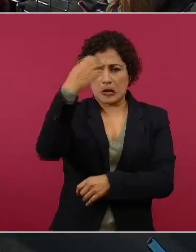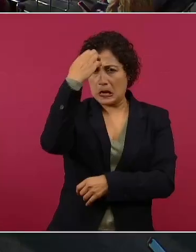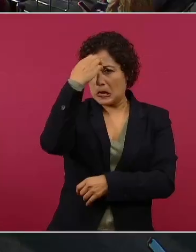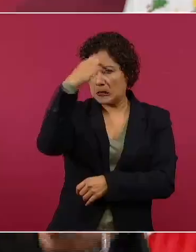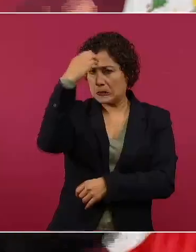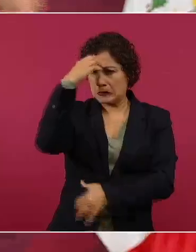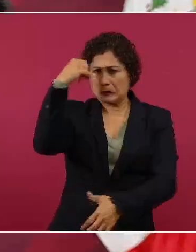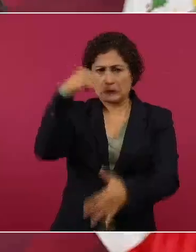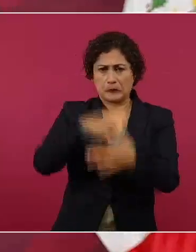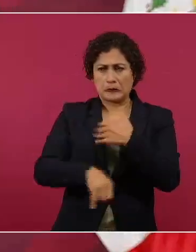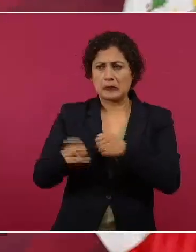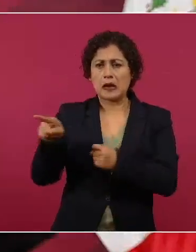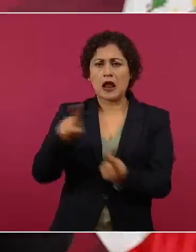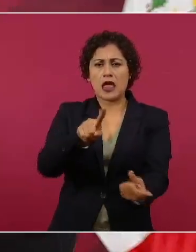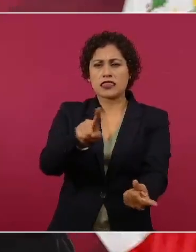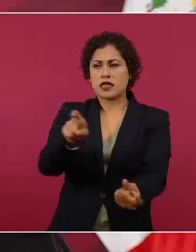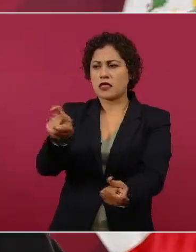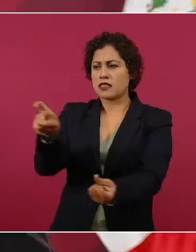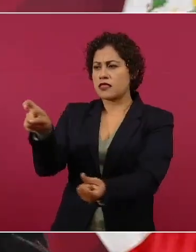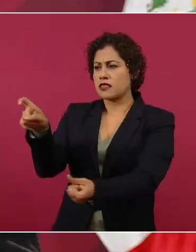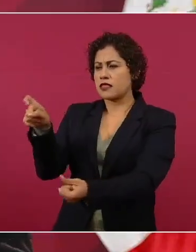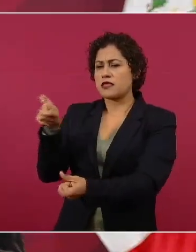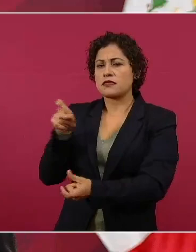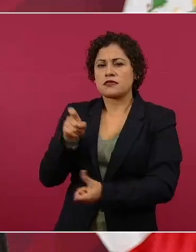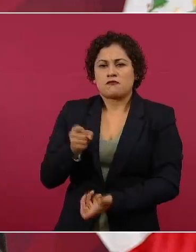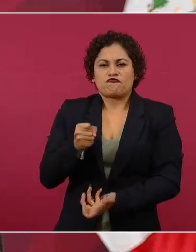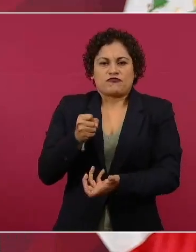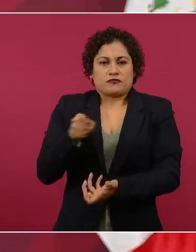en juntar dinero,